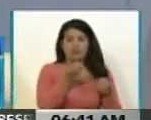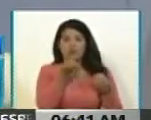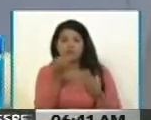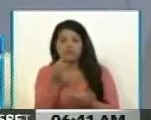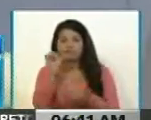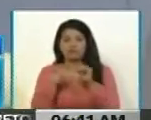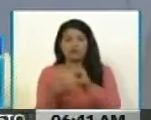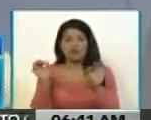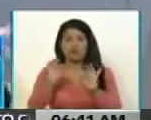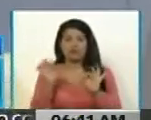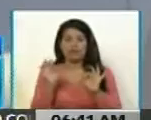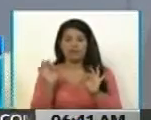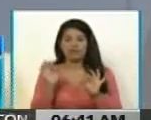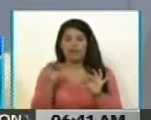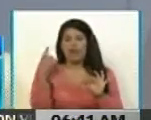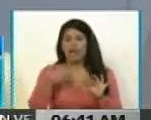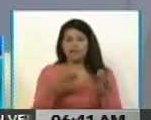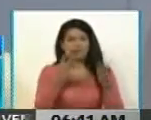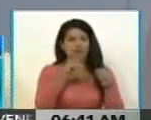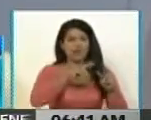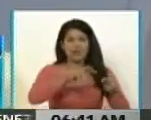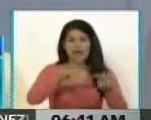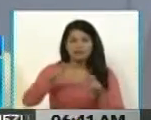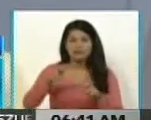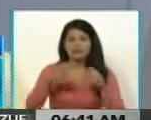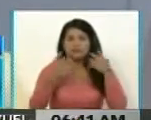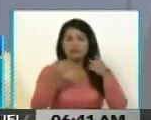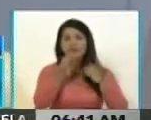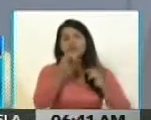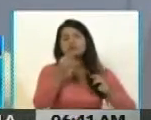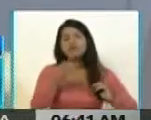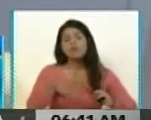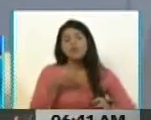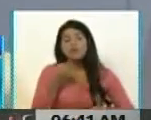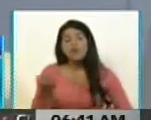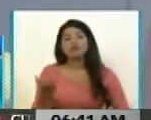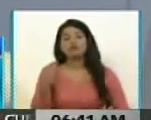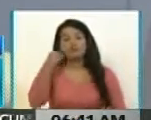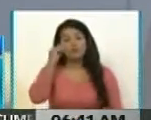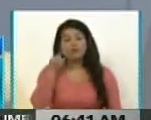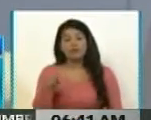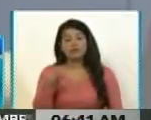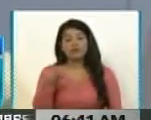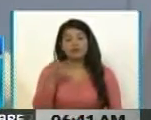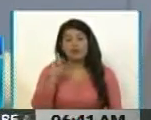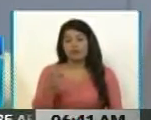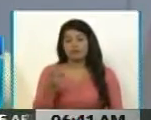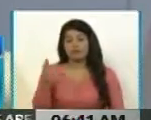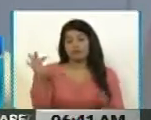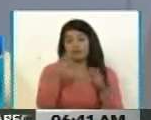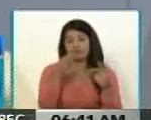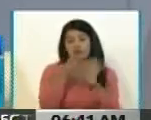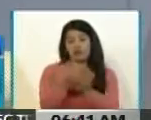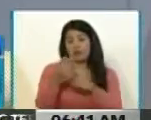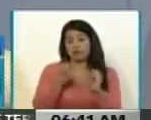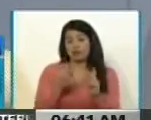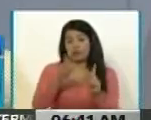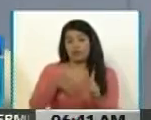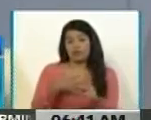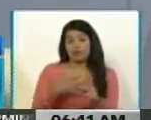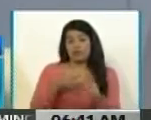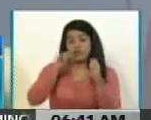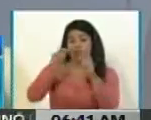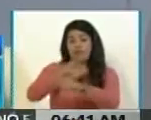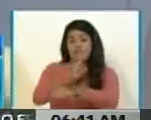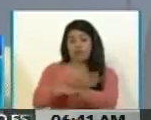gestión de gobierno, muchos análisis que hacer de esos datos, y yo creo que eso tiene que ver mucho con esa posibilidad de empoderar al